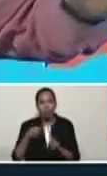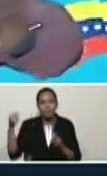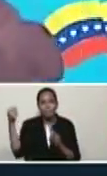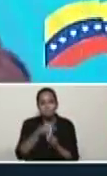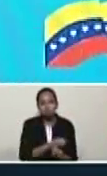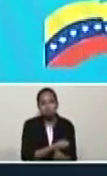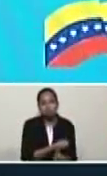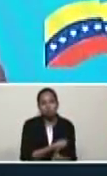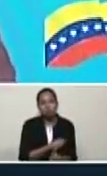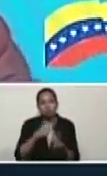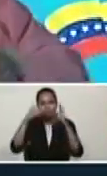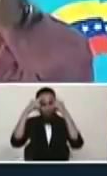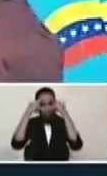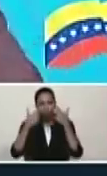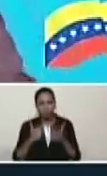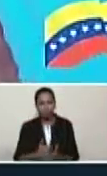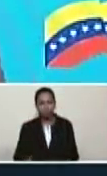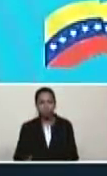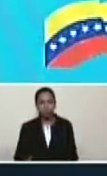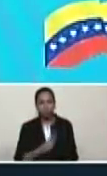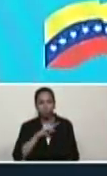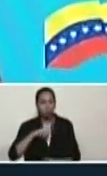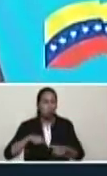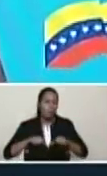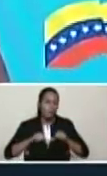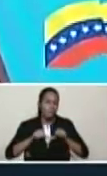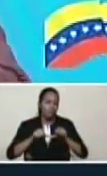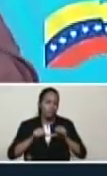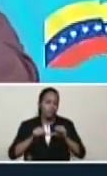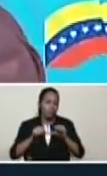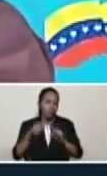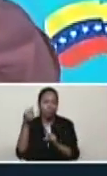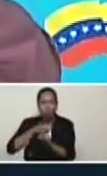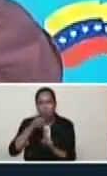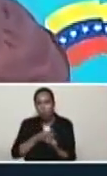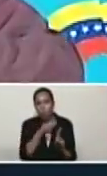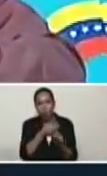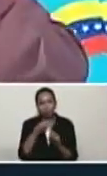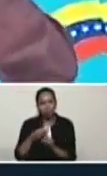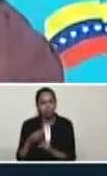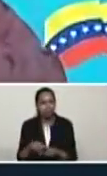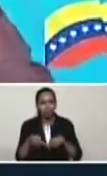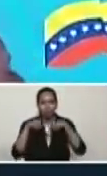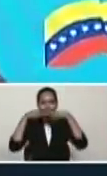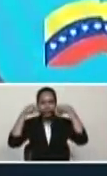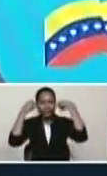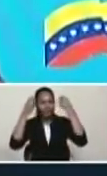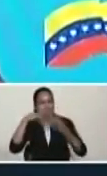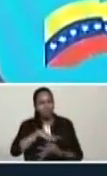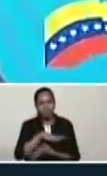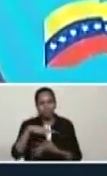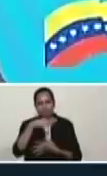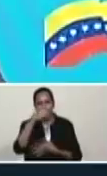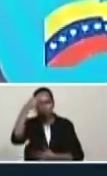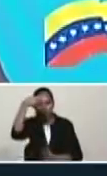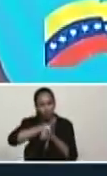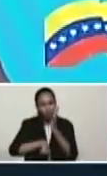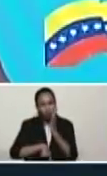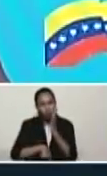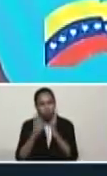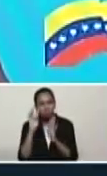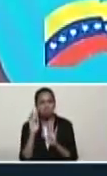el comandante Chávez. Y aquí vamos en esta batalla, en esta lucha, con una sonrisa del alma, de cara al